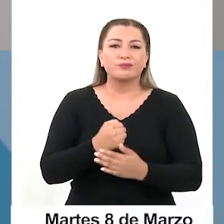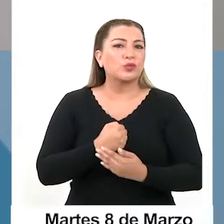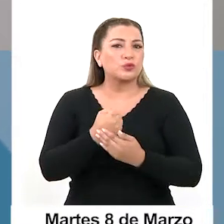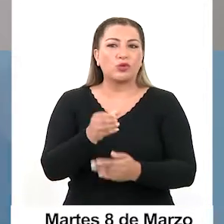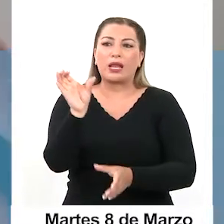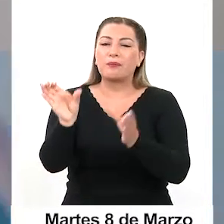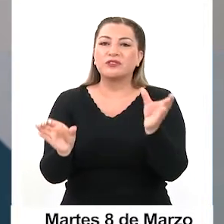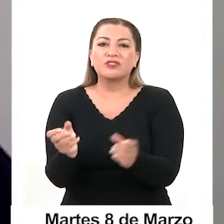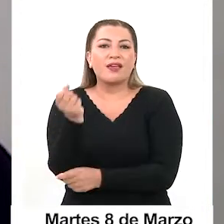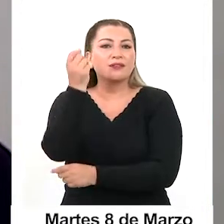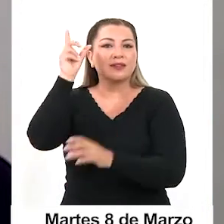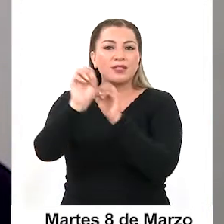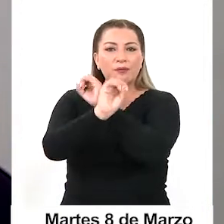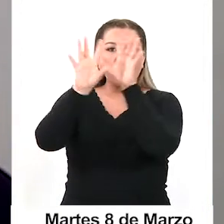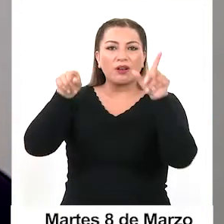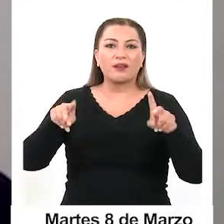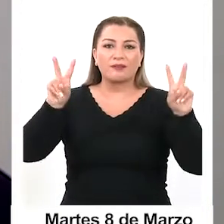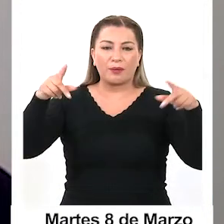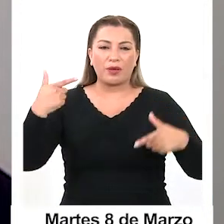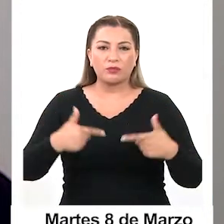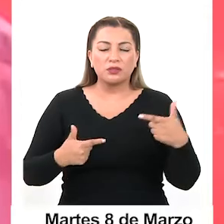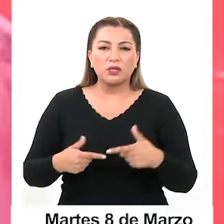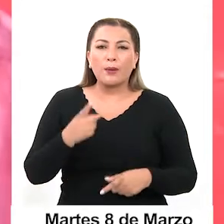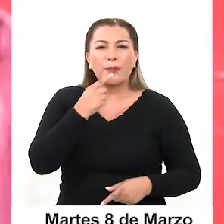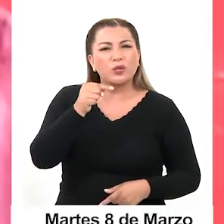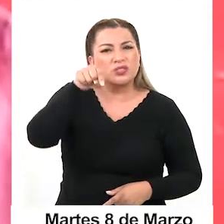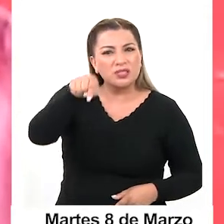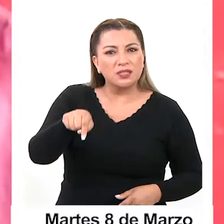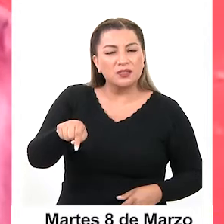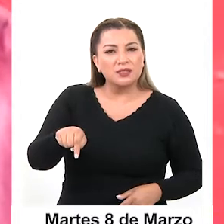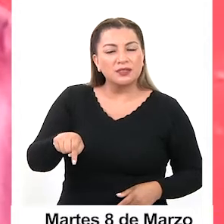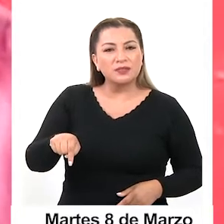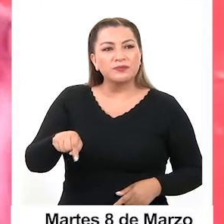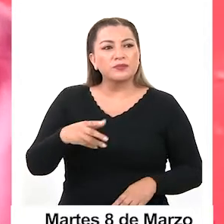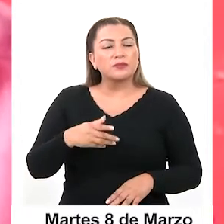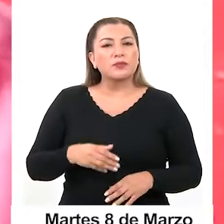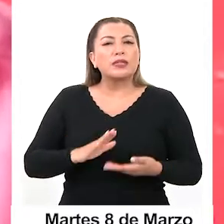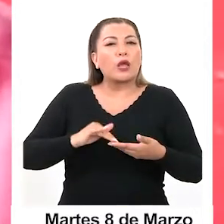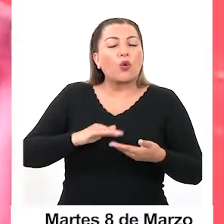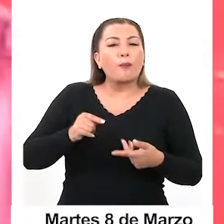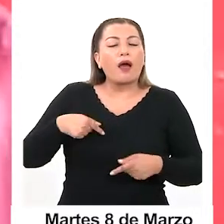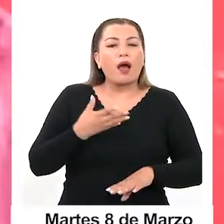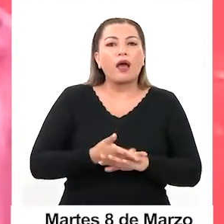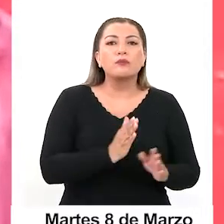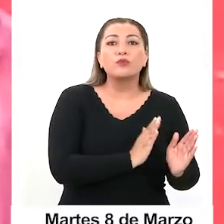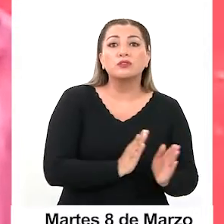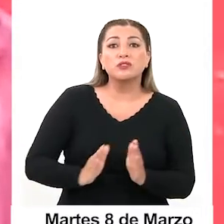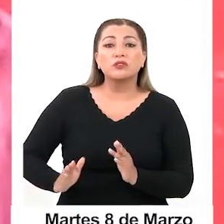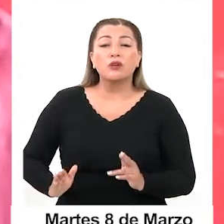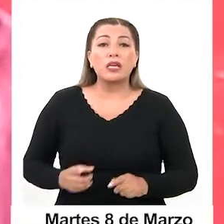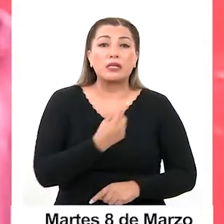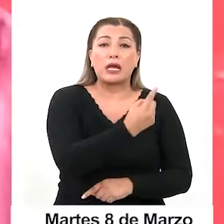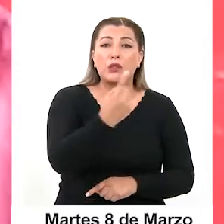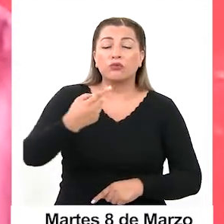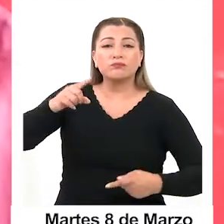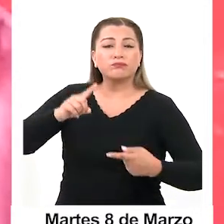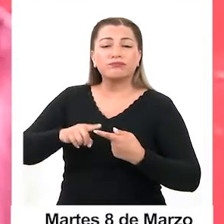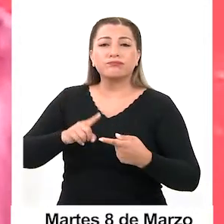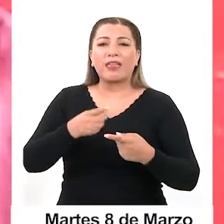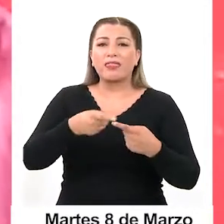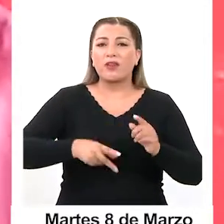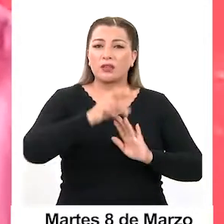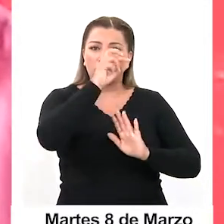las personas perciban Sí. que la política Hay puede ser. proceso, disculpa Valentina, de participación, ¿cierto? En